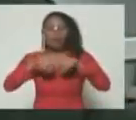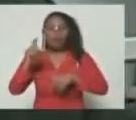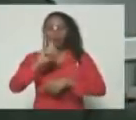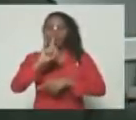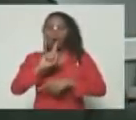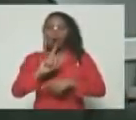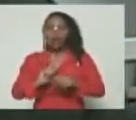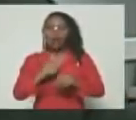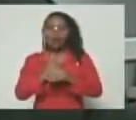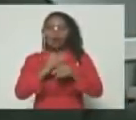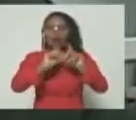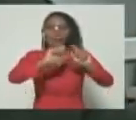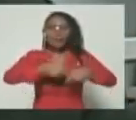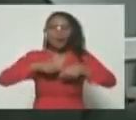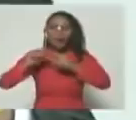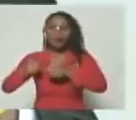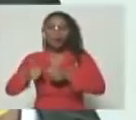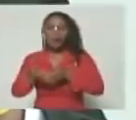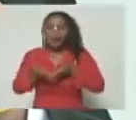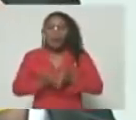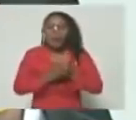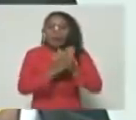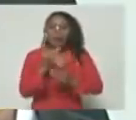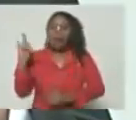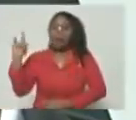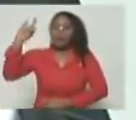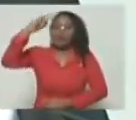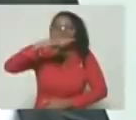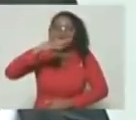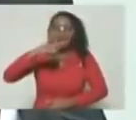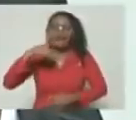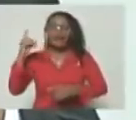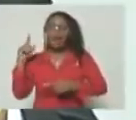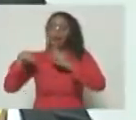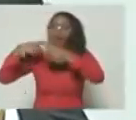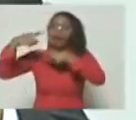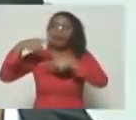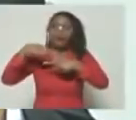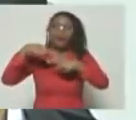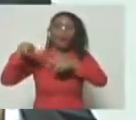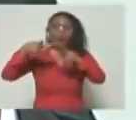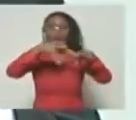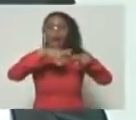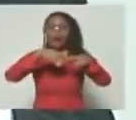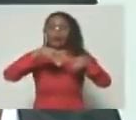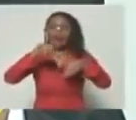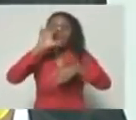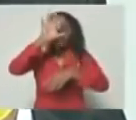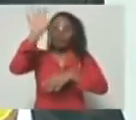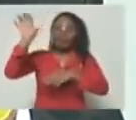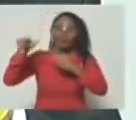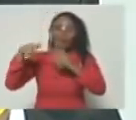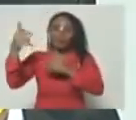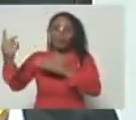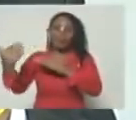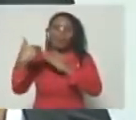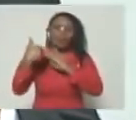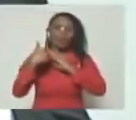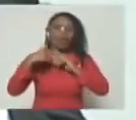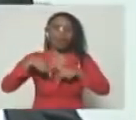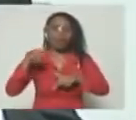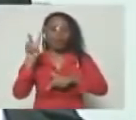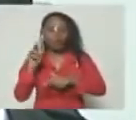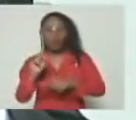botas, ni con barquitos y aviones que vengan de otras partes del país. Como lo dijo nuestro líder fundador,